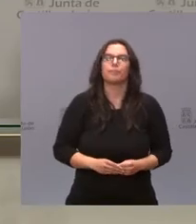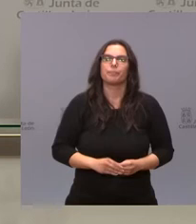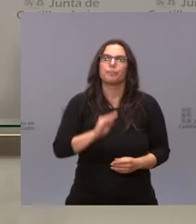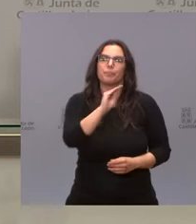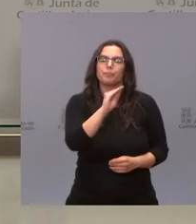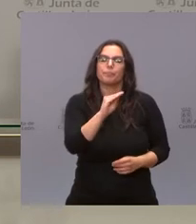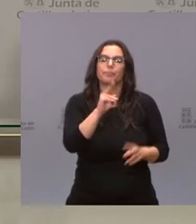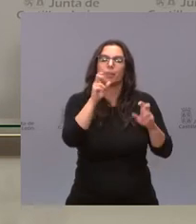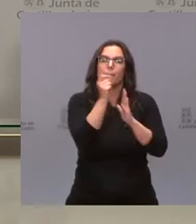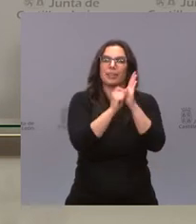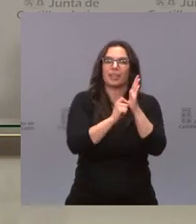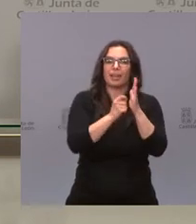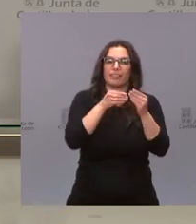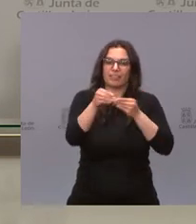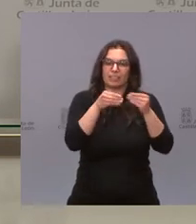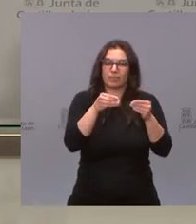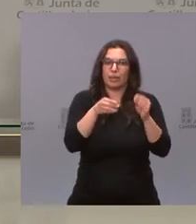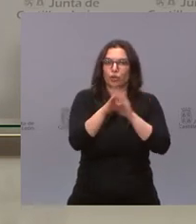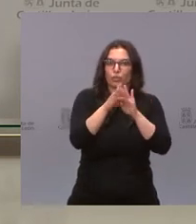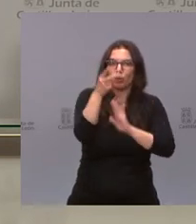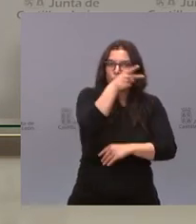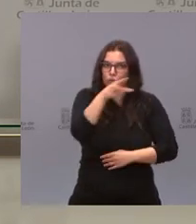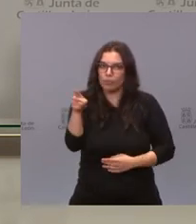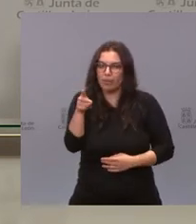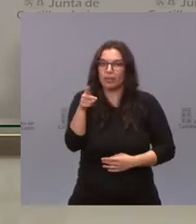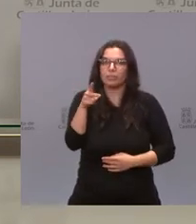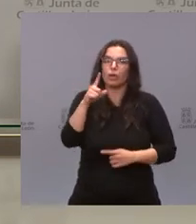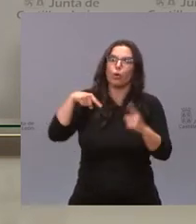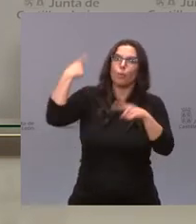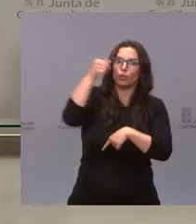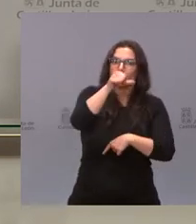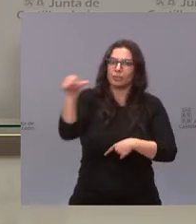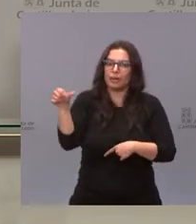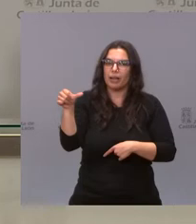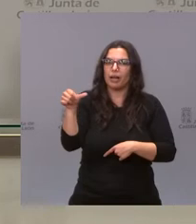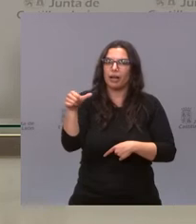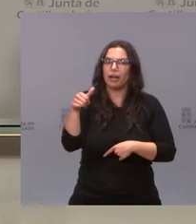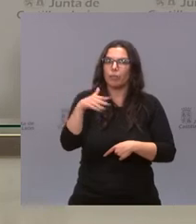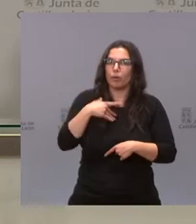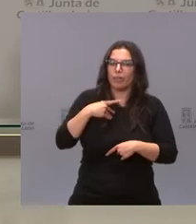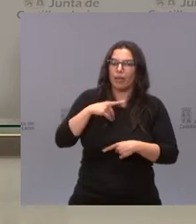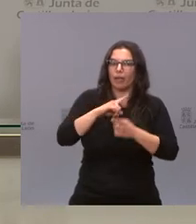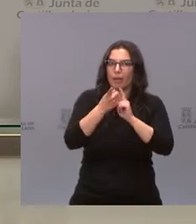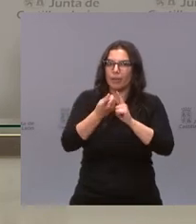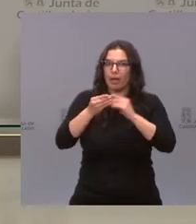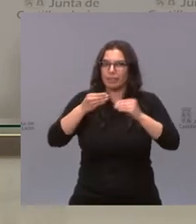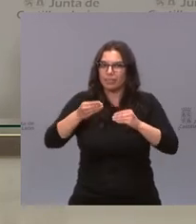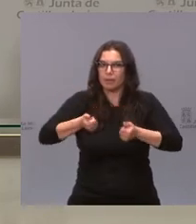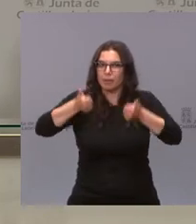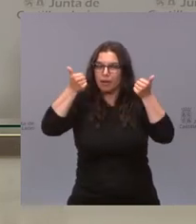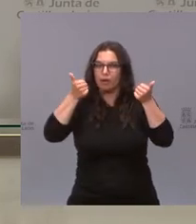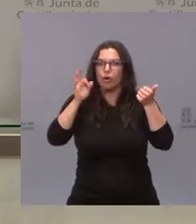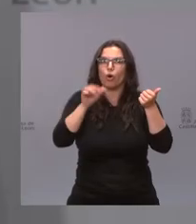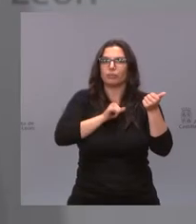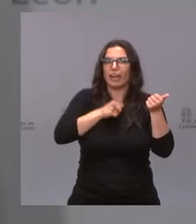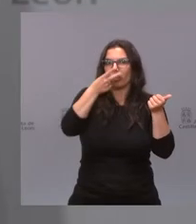¿Esta relajación de medidas se mantiene 15 días más o el próximo Consejo de Gobierno el jueves, si la incidencia mejora, se pueden relajar todavía más las medidas?